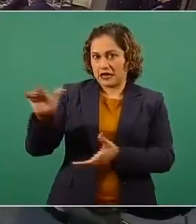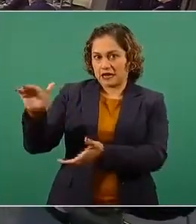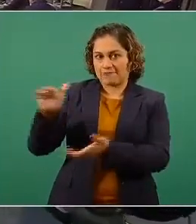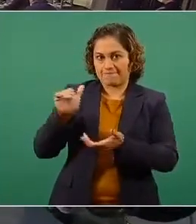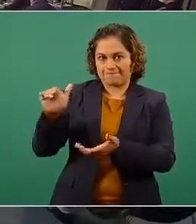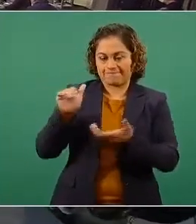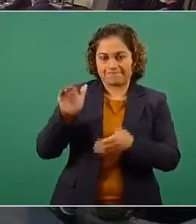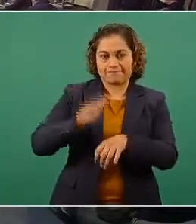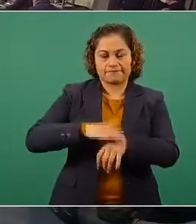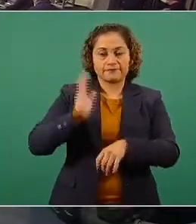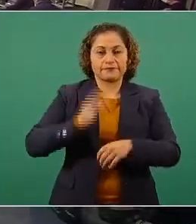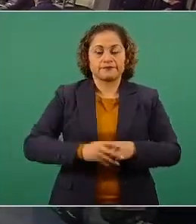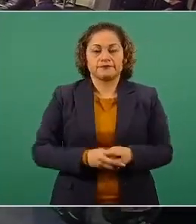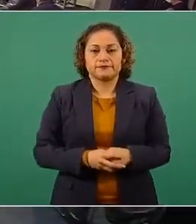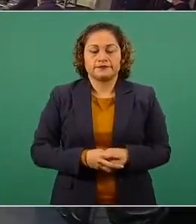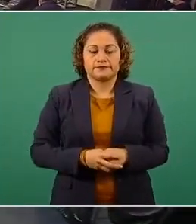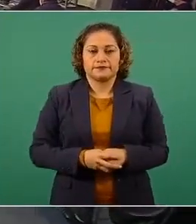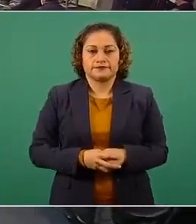estos